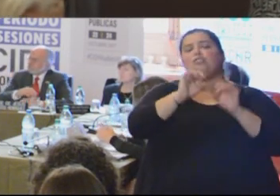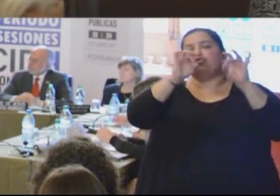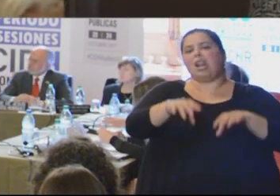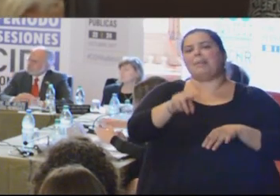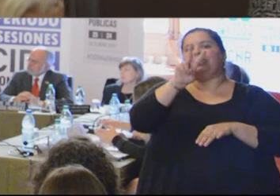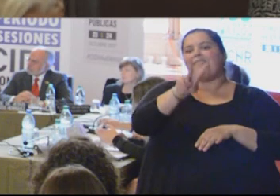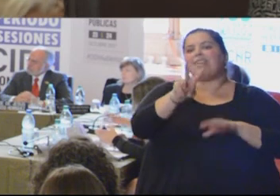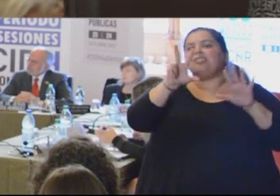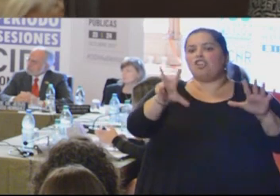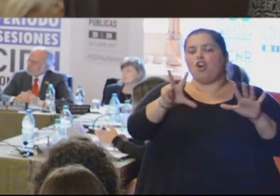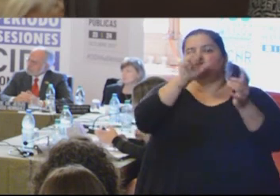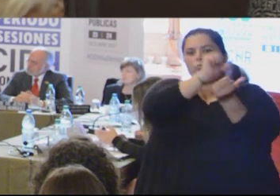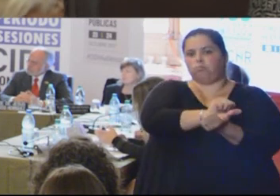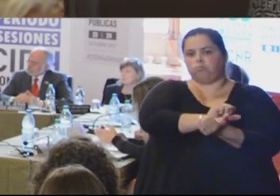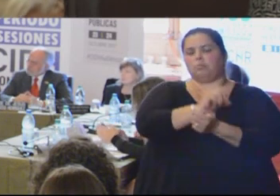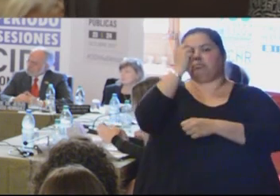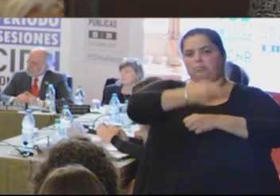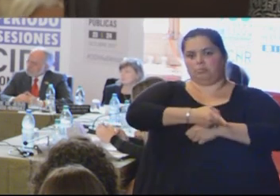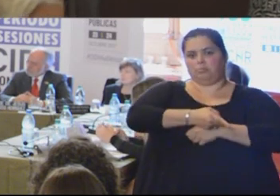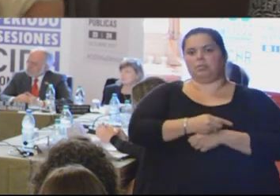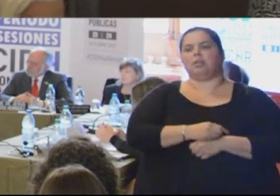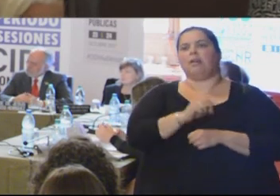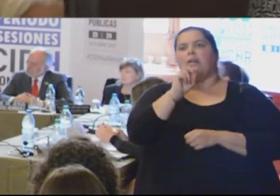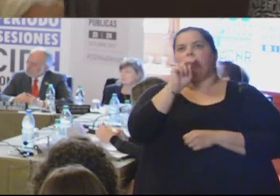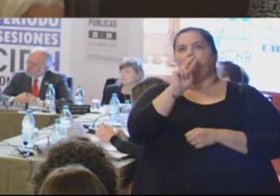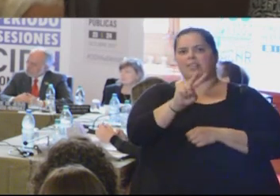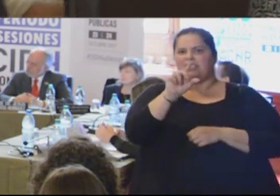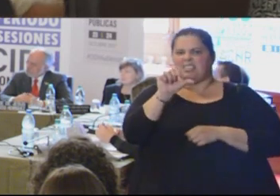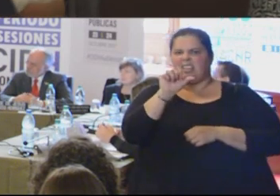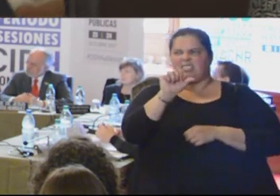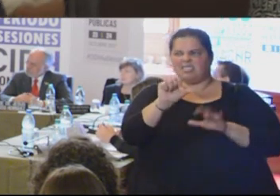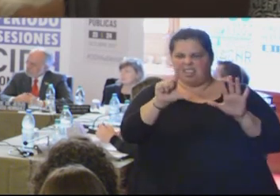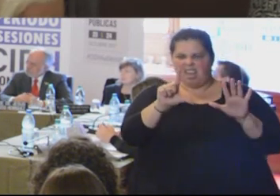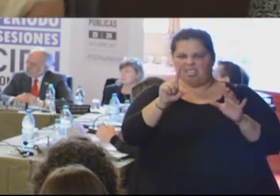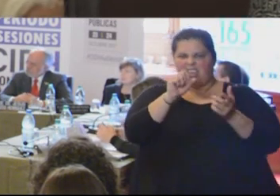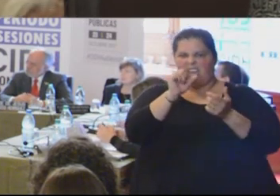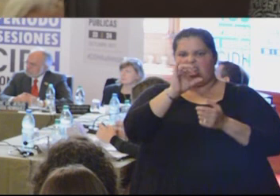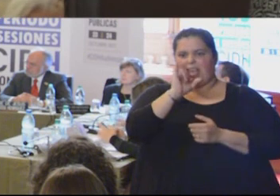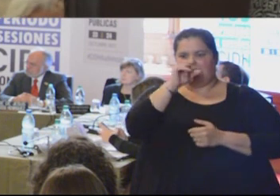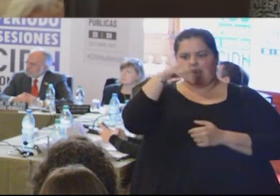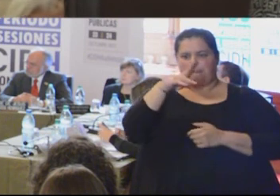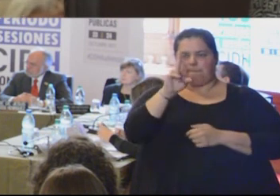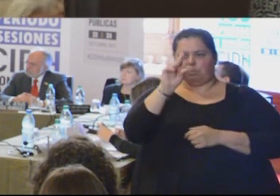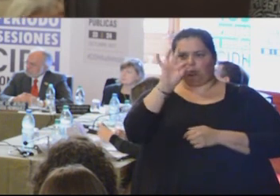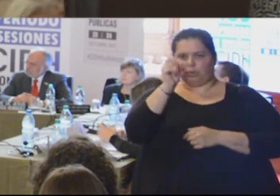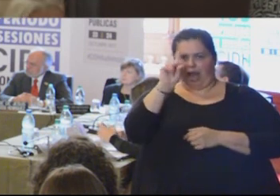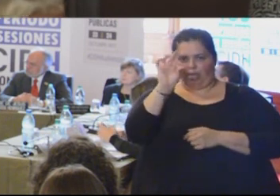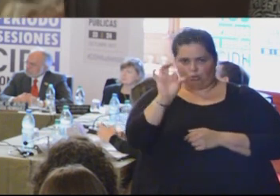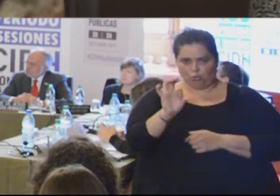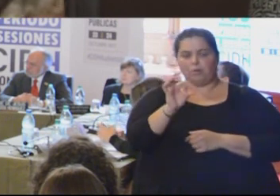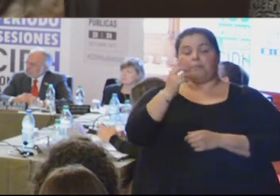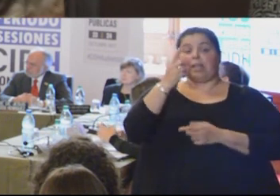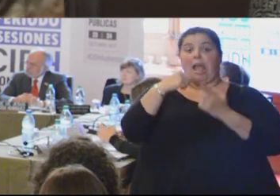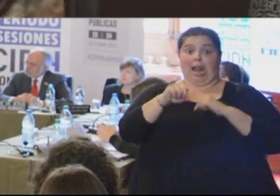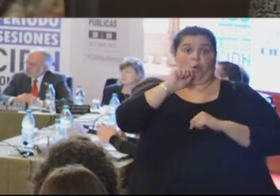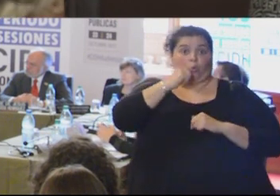26 casos en juicio siete casos en imputación a nosotros nos gustaría venir a una audiencia decir que en efecto se han esclarecido el